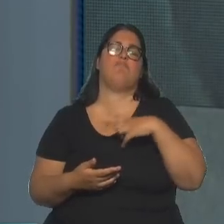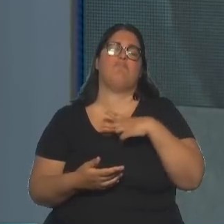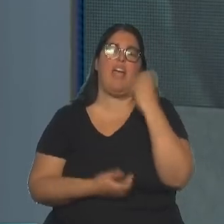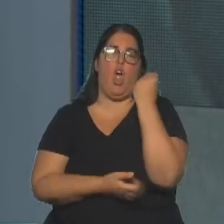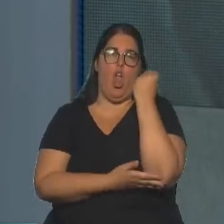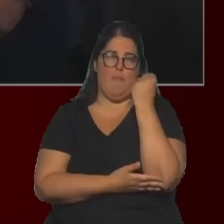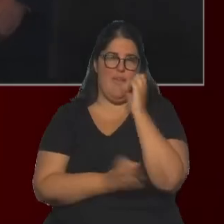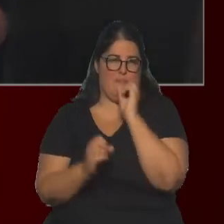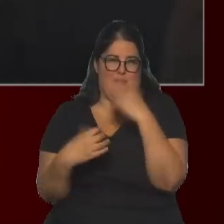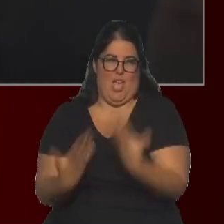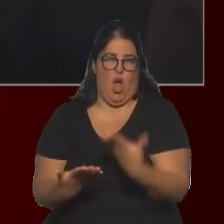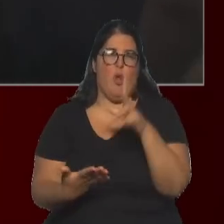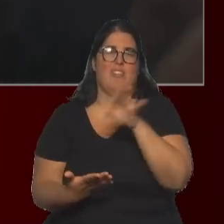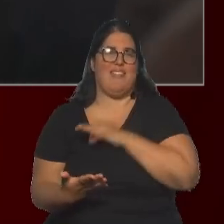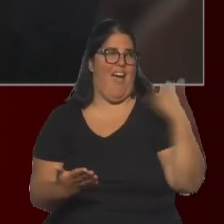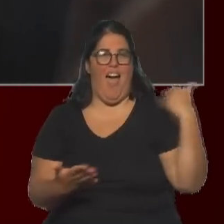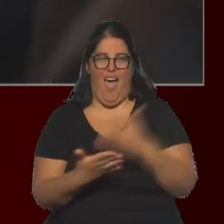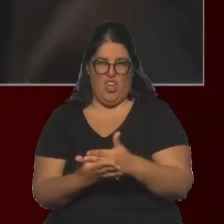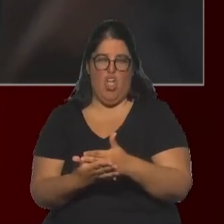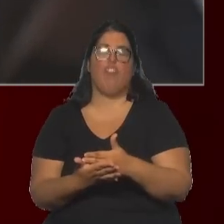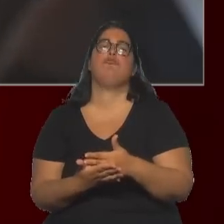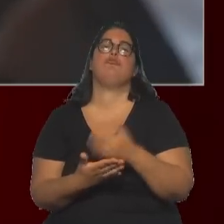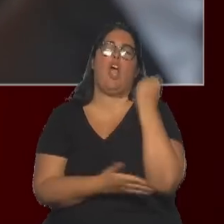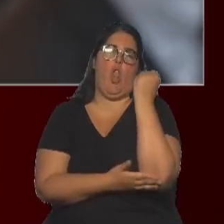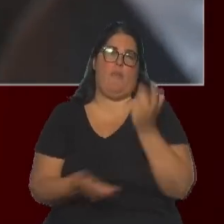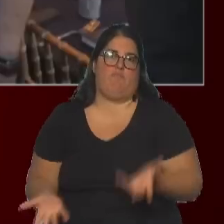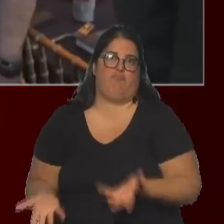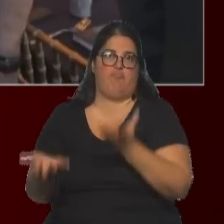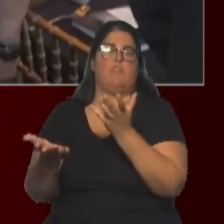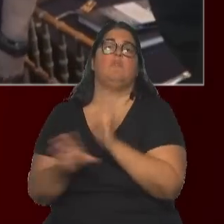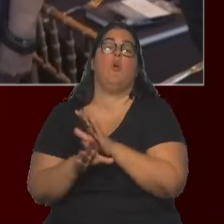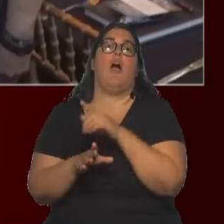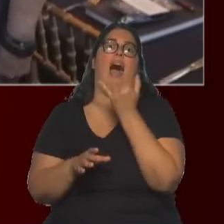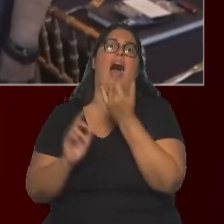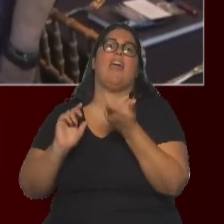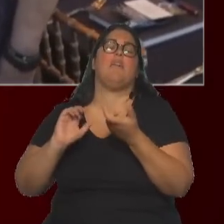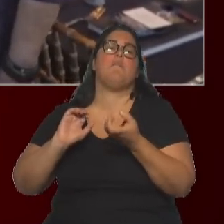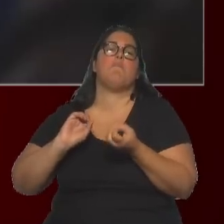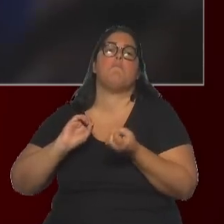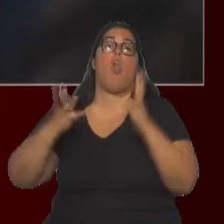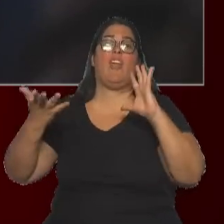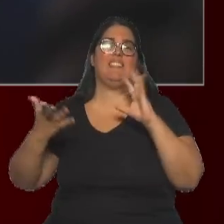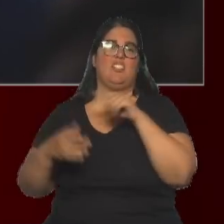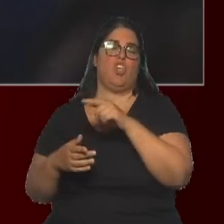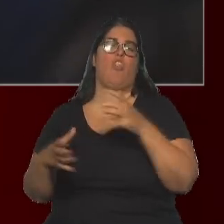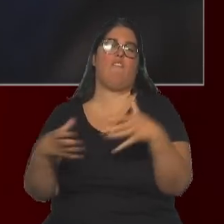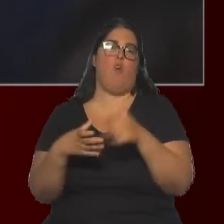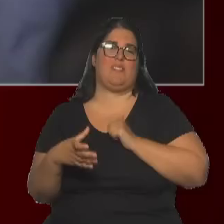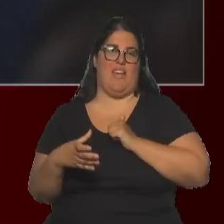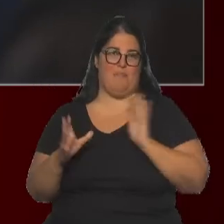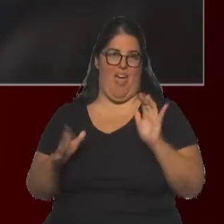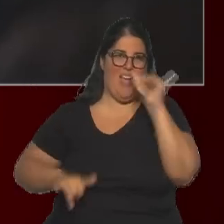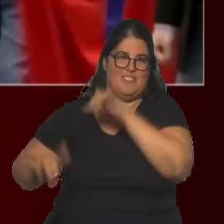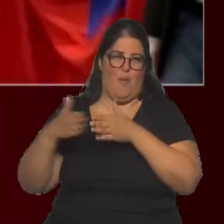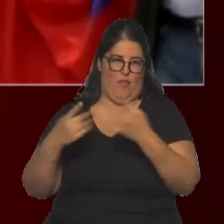los últimos 30 años, ha habido una gradual modernización de sus fuerzas armadas. A modo